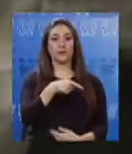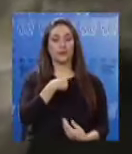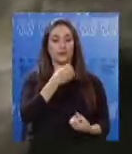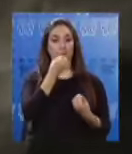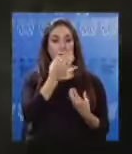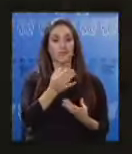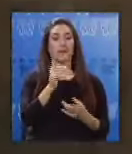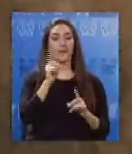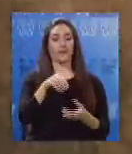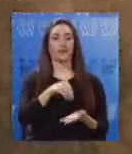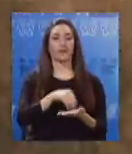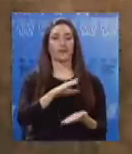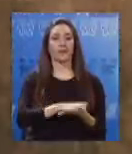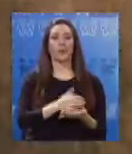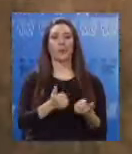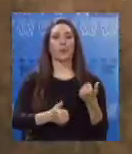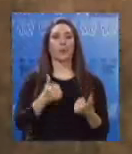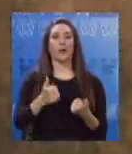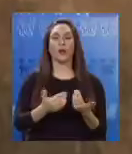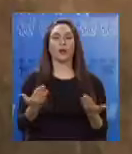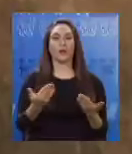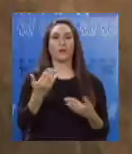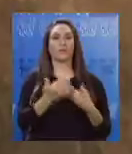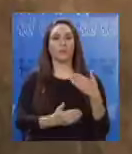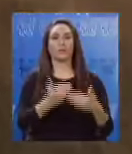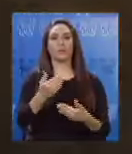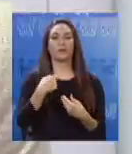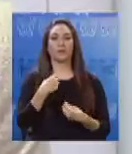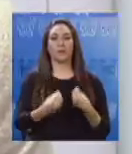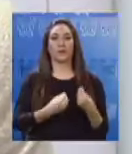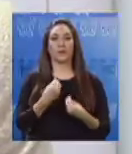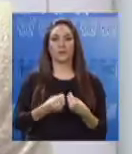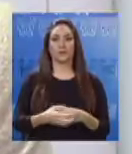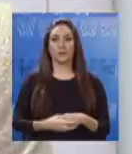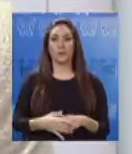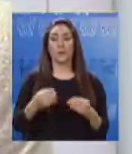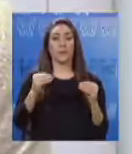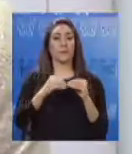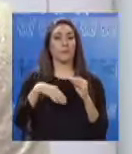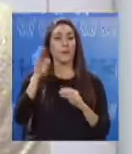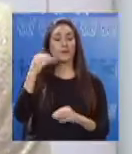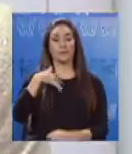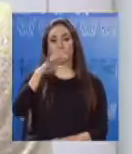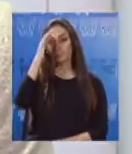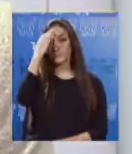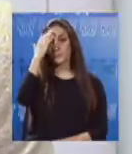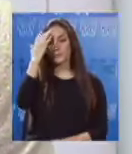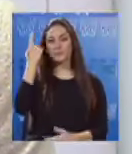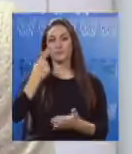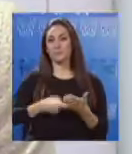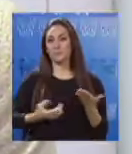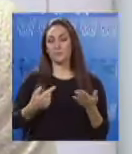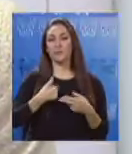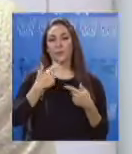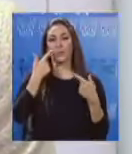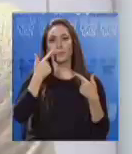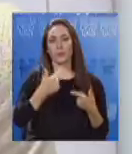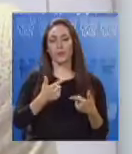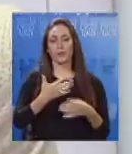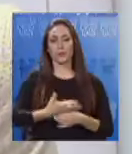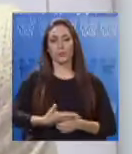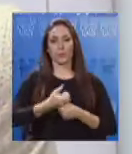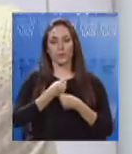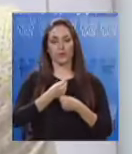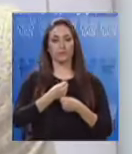deben dictaminar cuáles son los pasos a seguir. Una de nuestras preocupaciones principales es cuidar, proteger